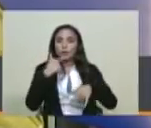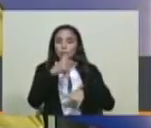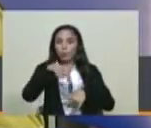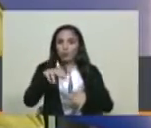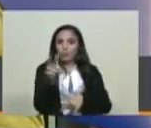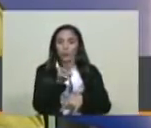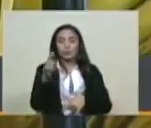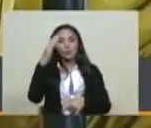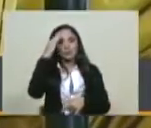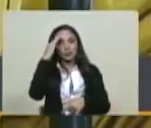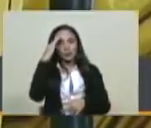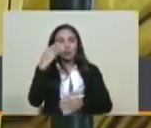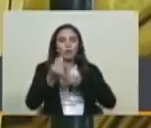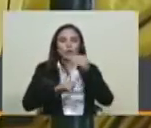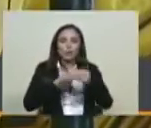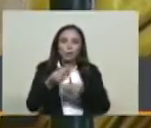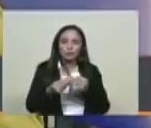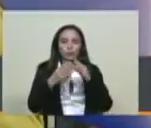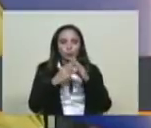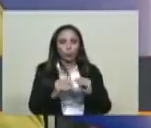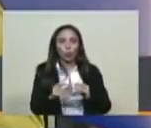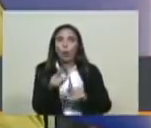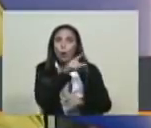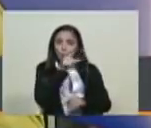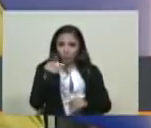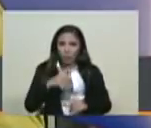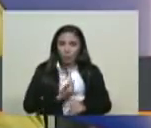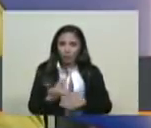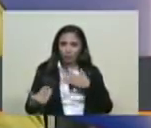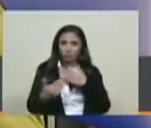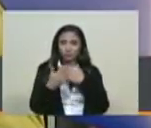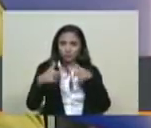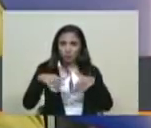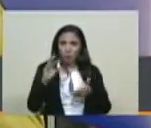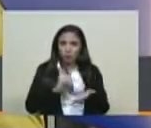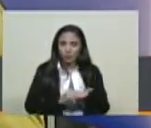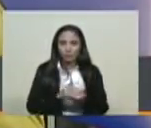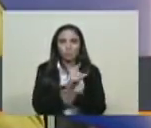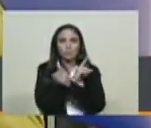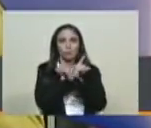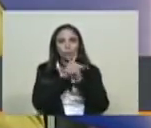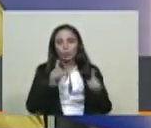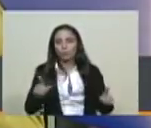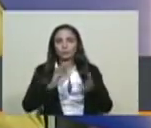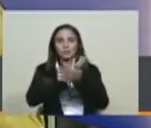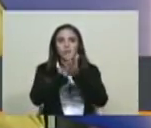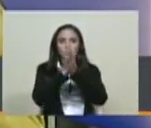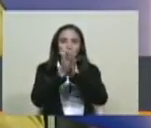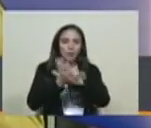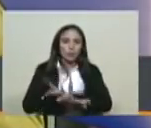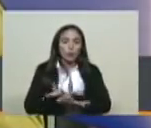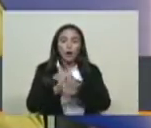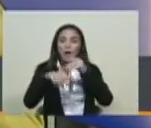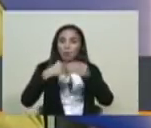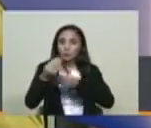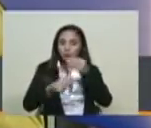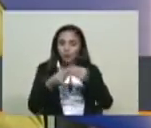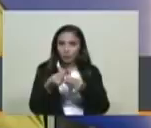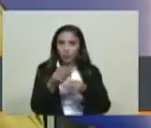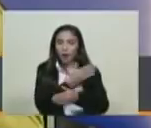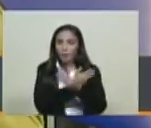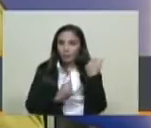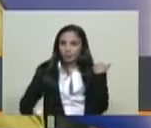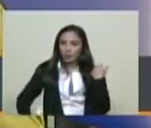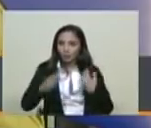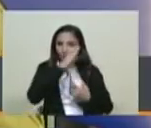decimos. No lo han logrado ni lo lograrán. Esto que le están haciendo a Lula